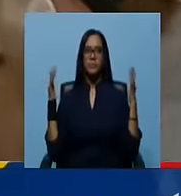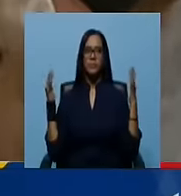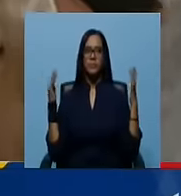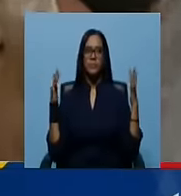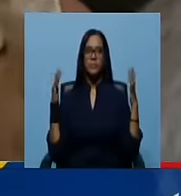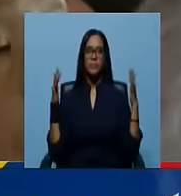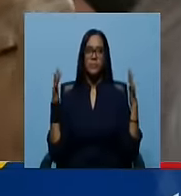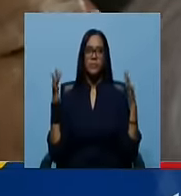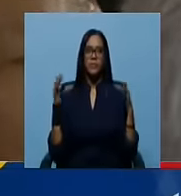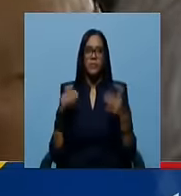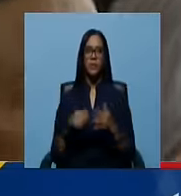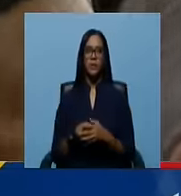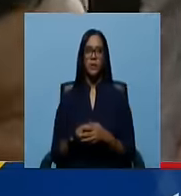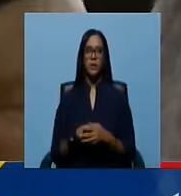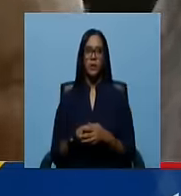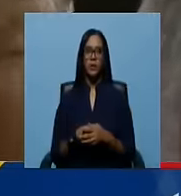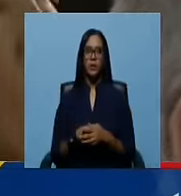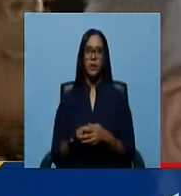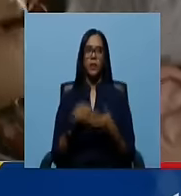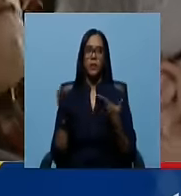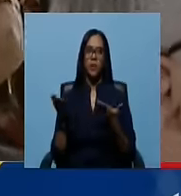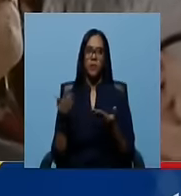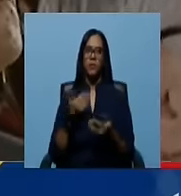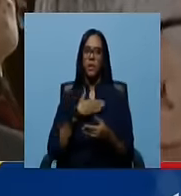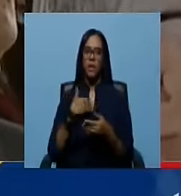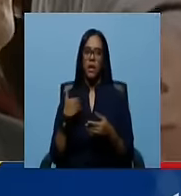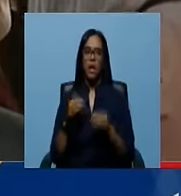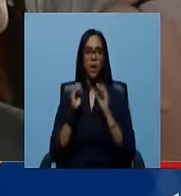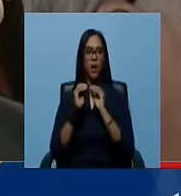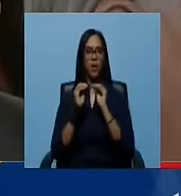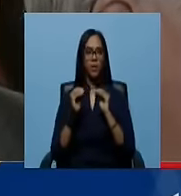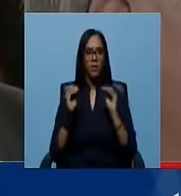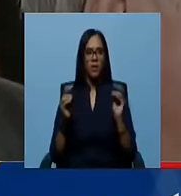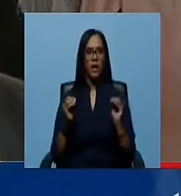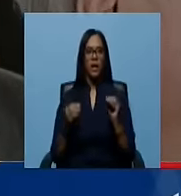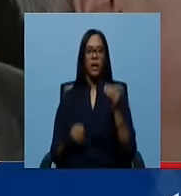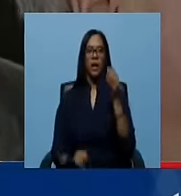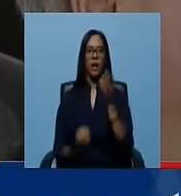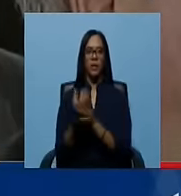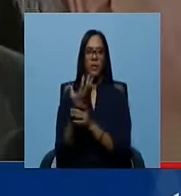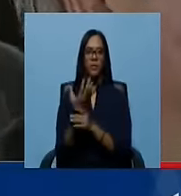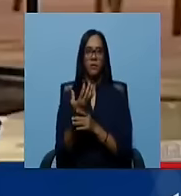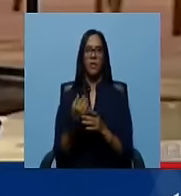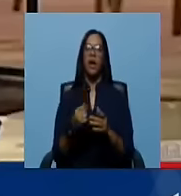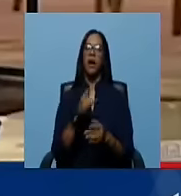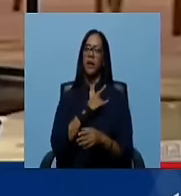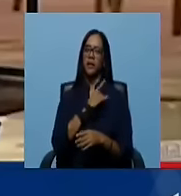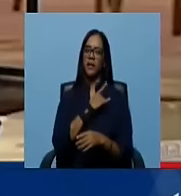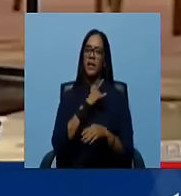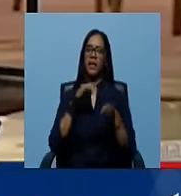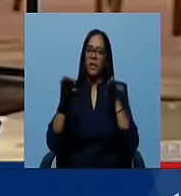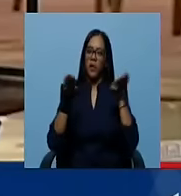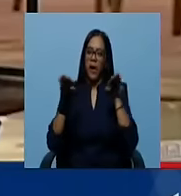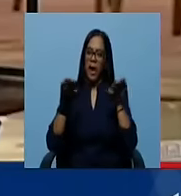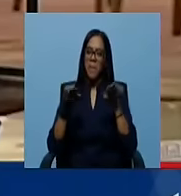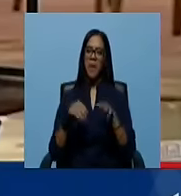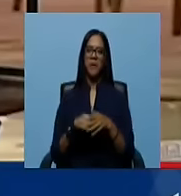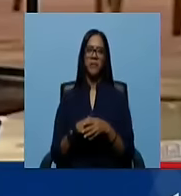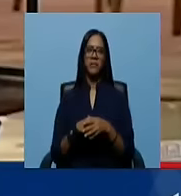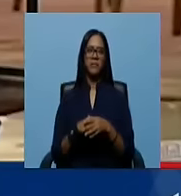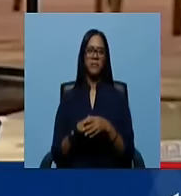Por eso quiero anunciar la creación a través de la Universidad del Turismo